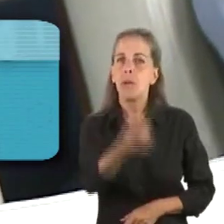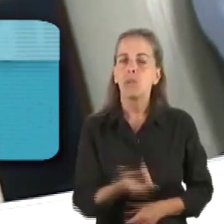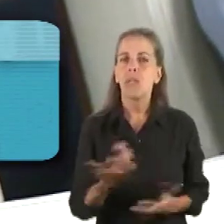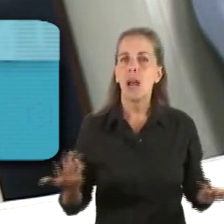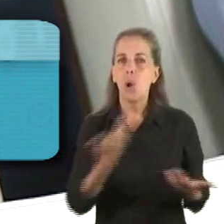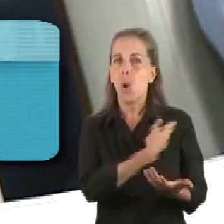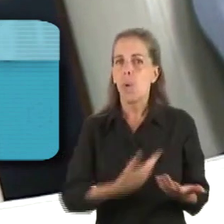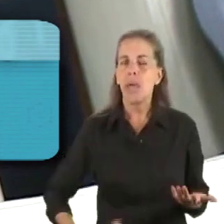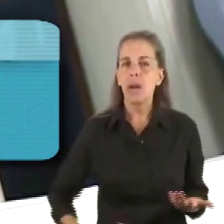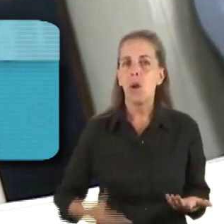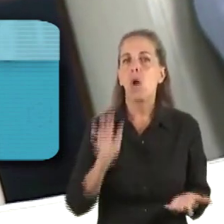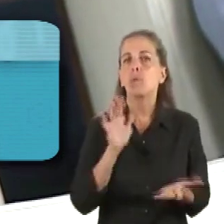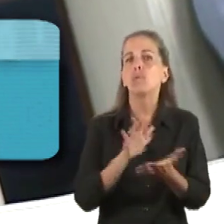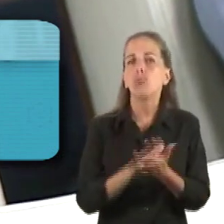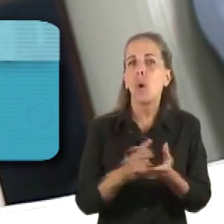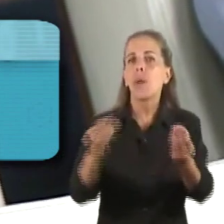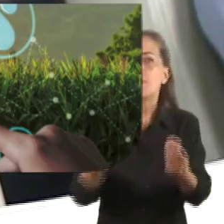está muy alicaída.